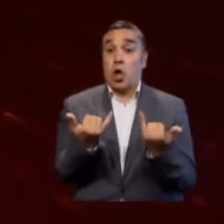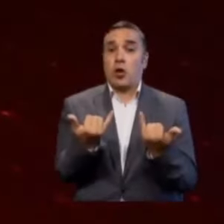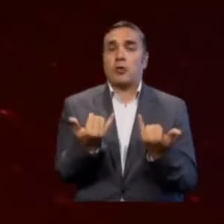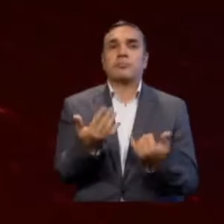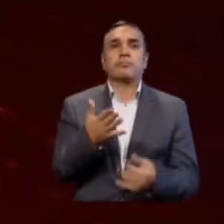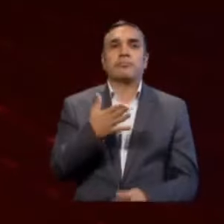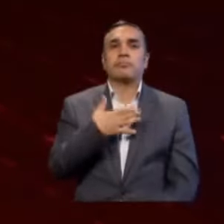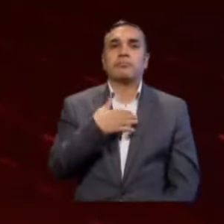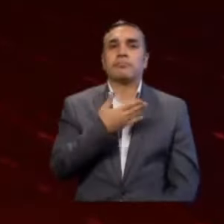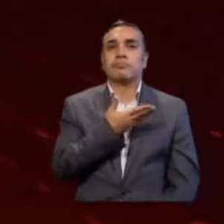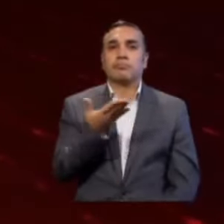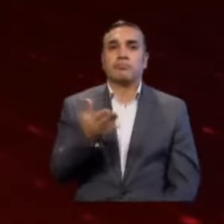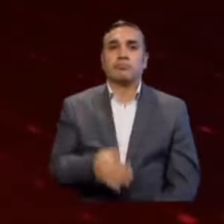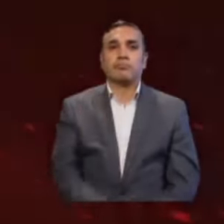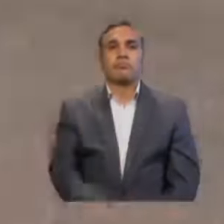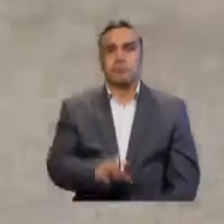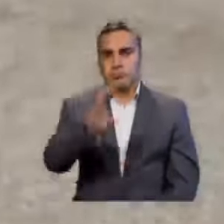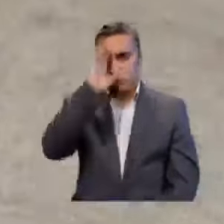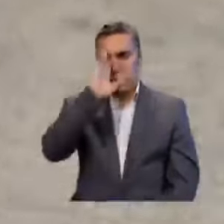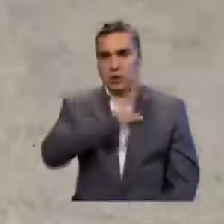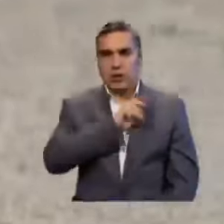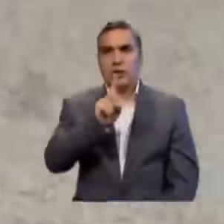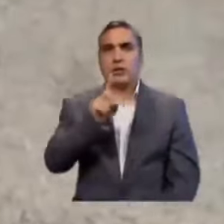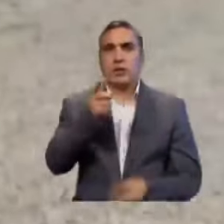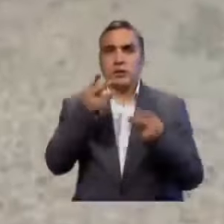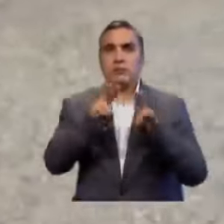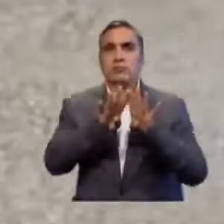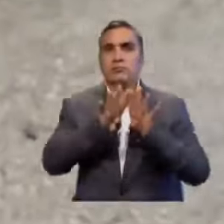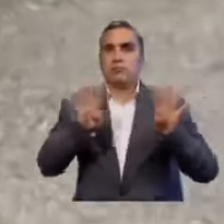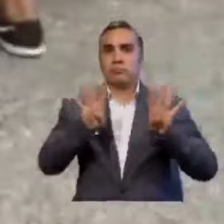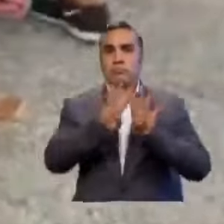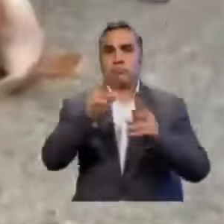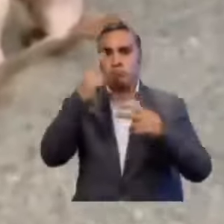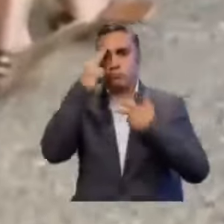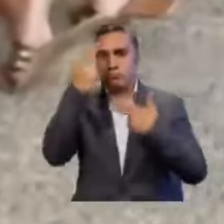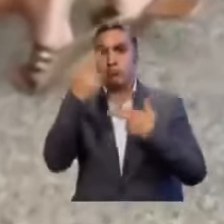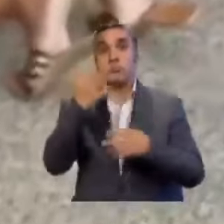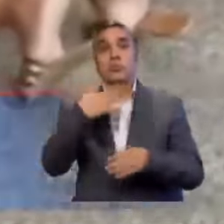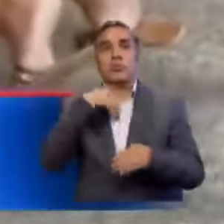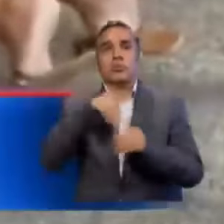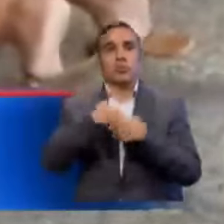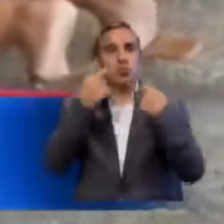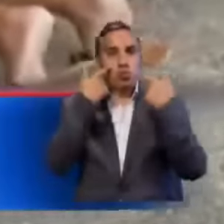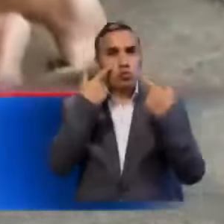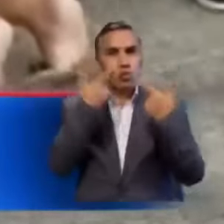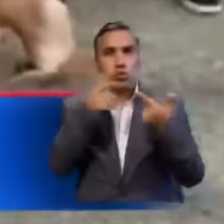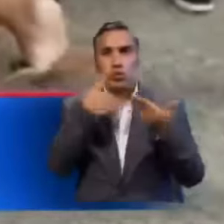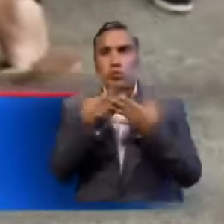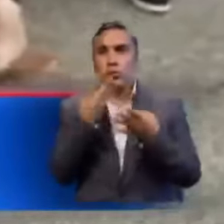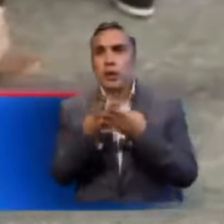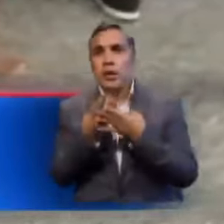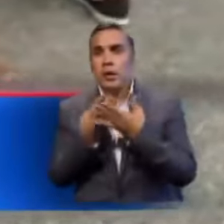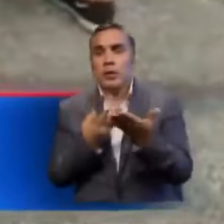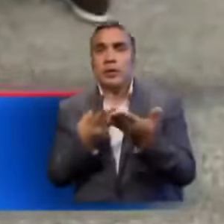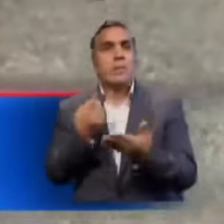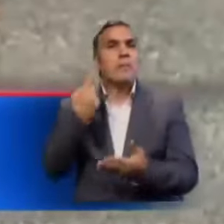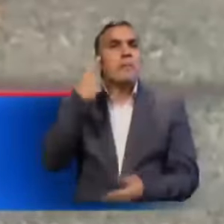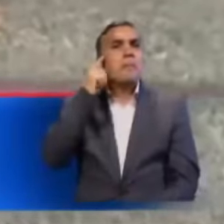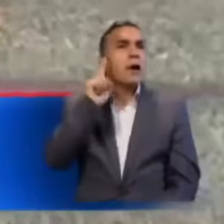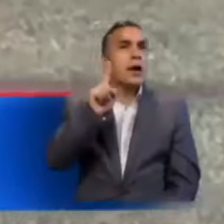se encuentra la policía y un cordón también fuerte de militares que están custodiando estos centros carcelarios a fin